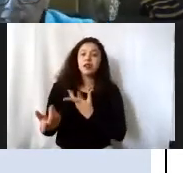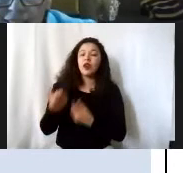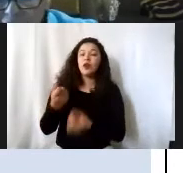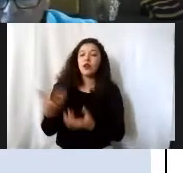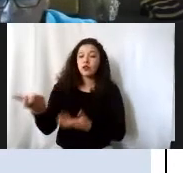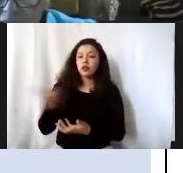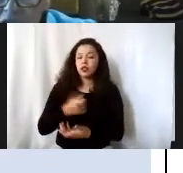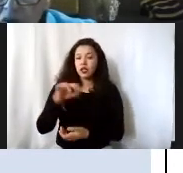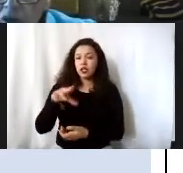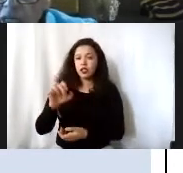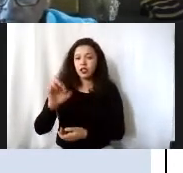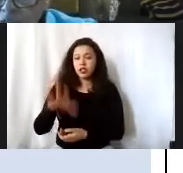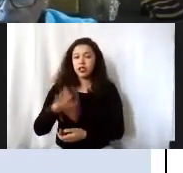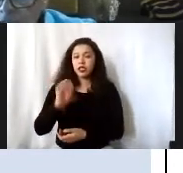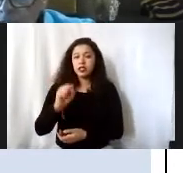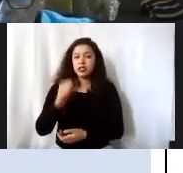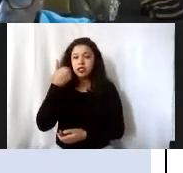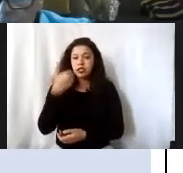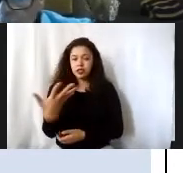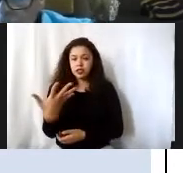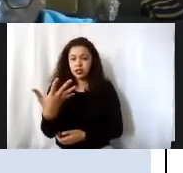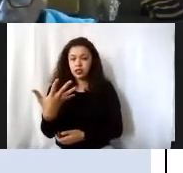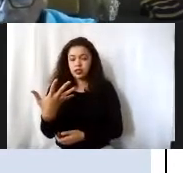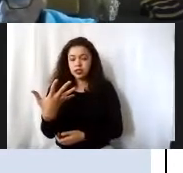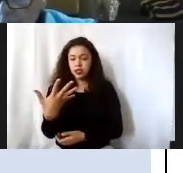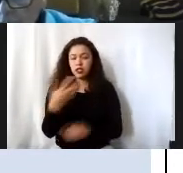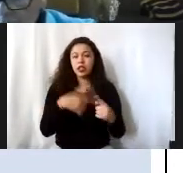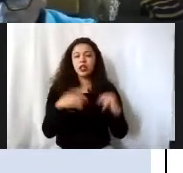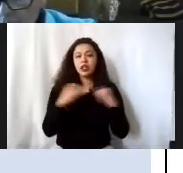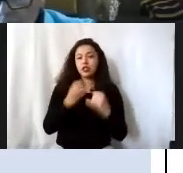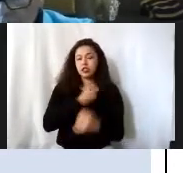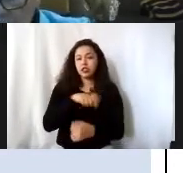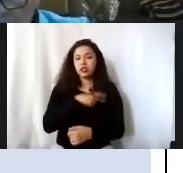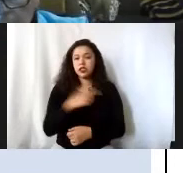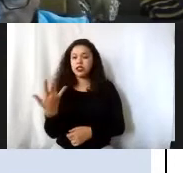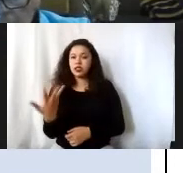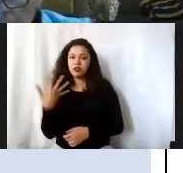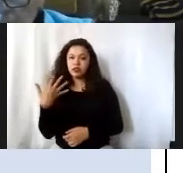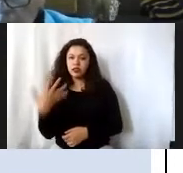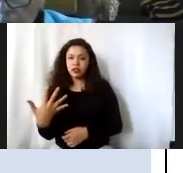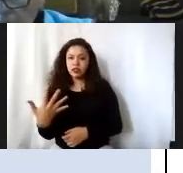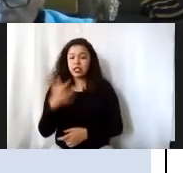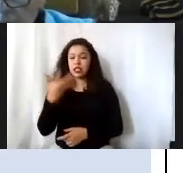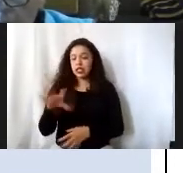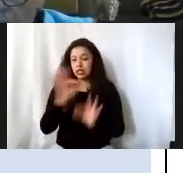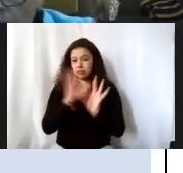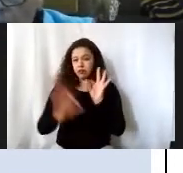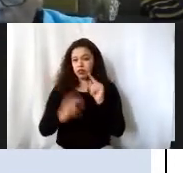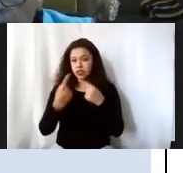pone el 65 y los institutos de salud el 55, o sea, hay un 10% ahí de